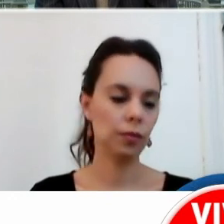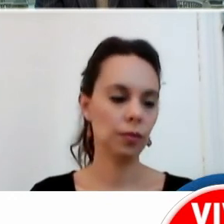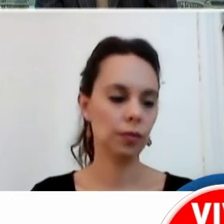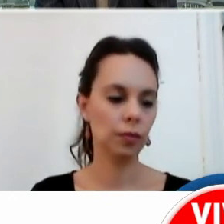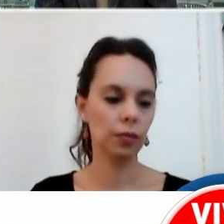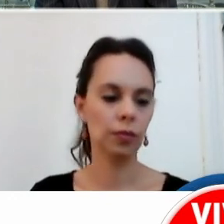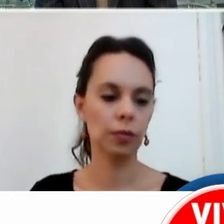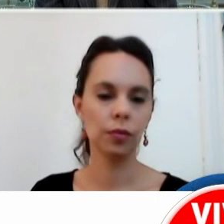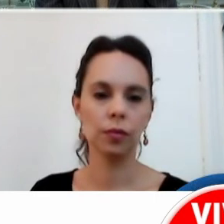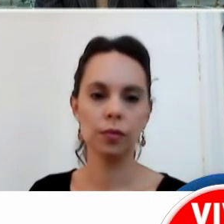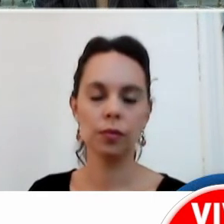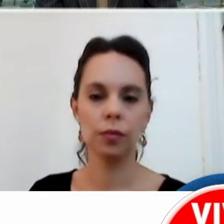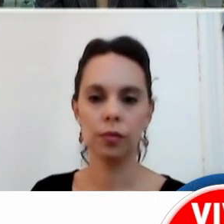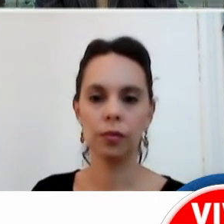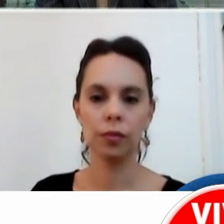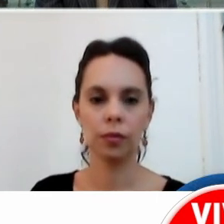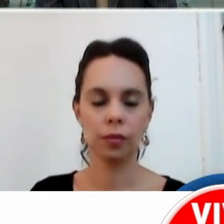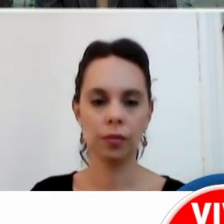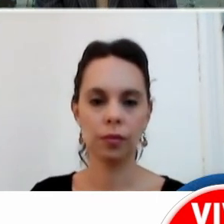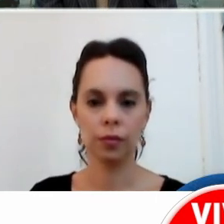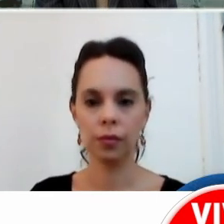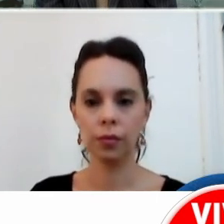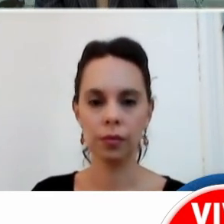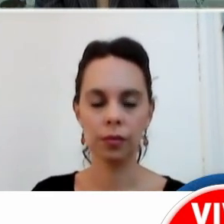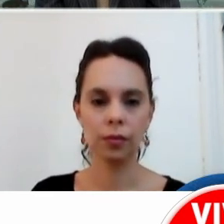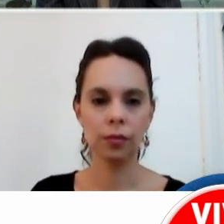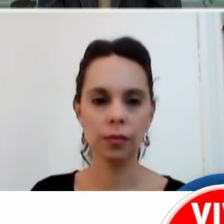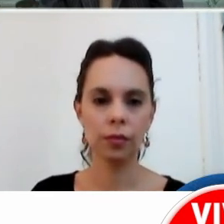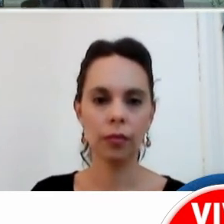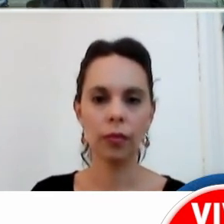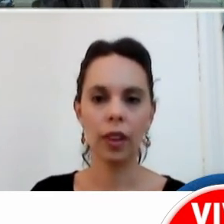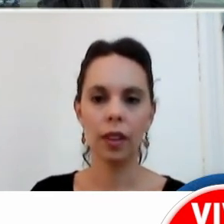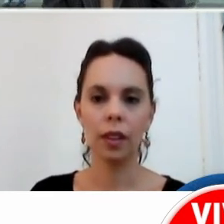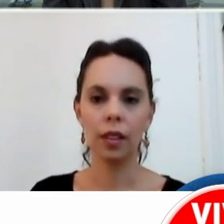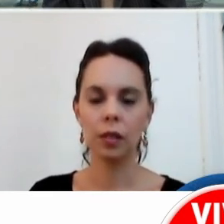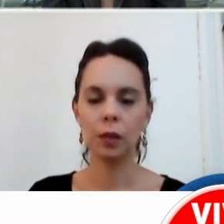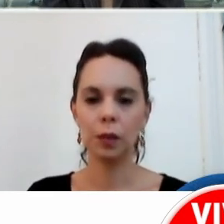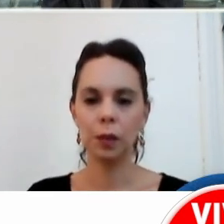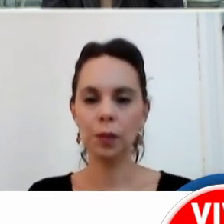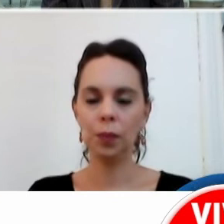el gasto de educación. No va, ese no puede ser el camino. Pregunte, Bravo. Diputado, sí,